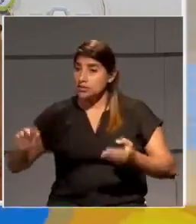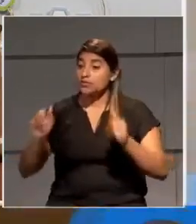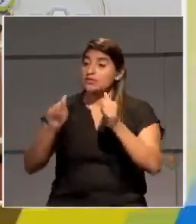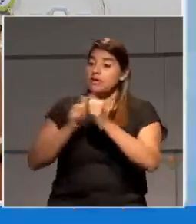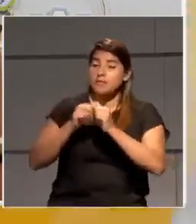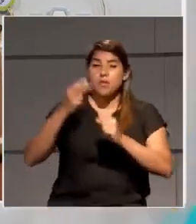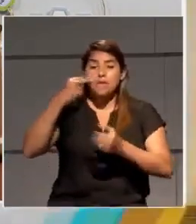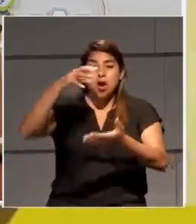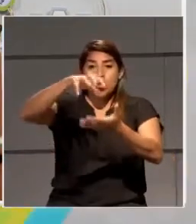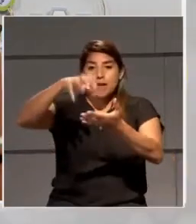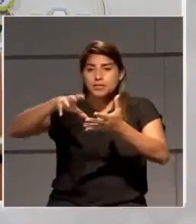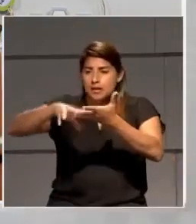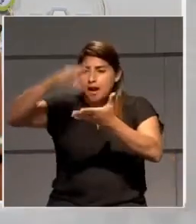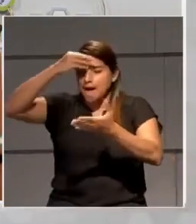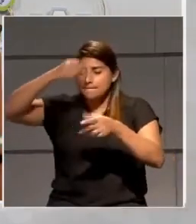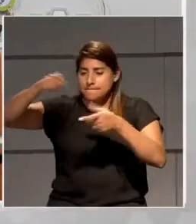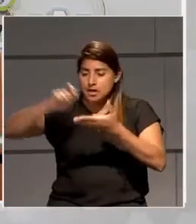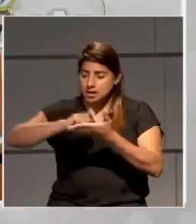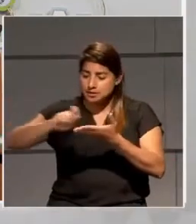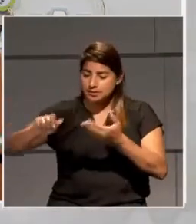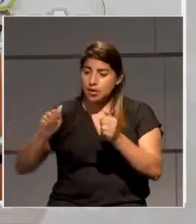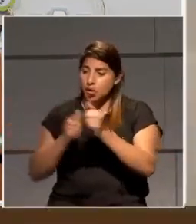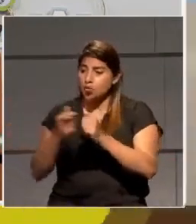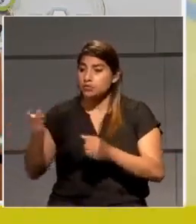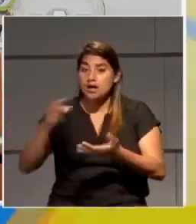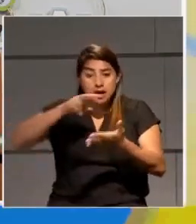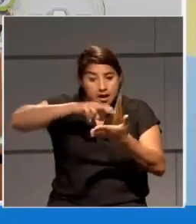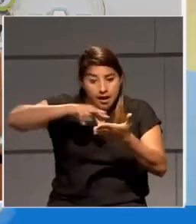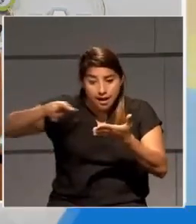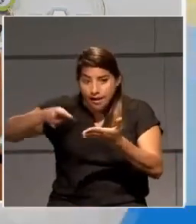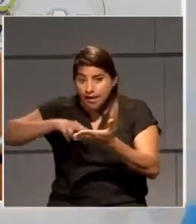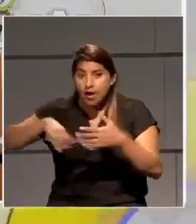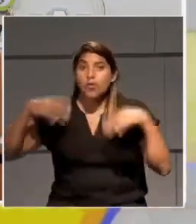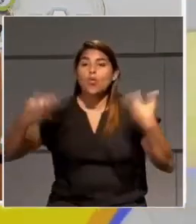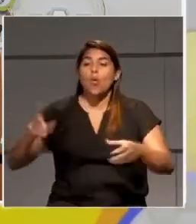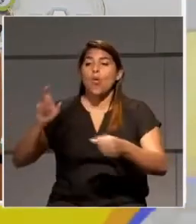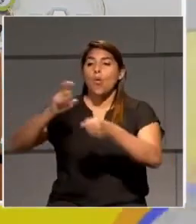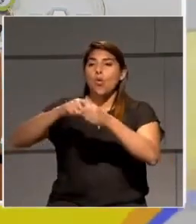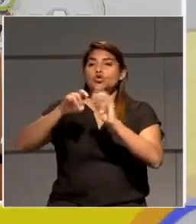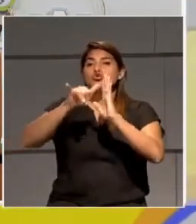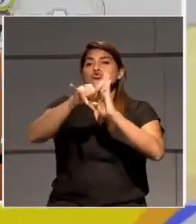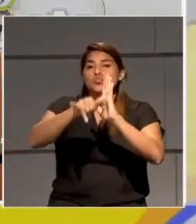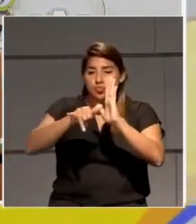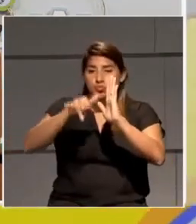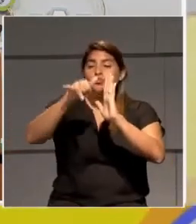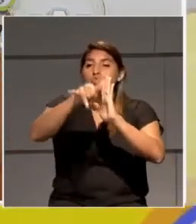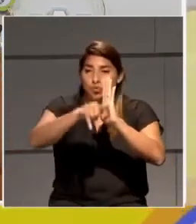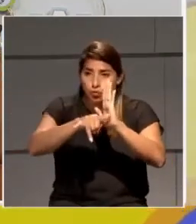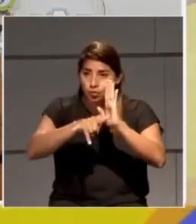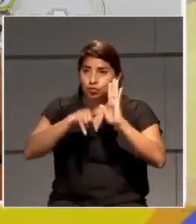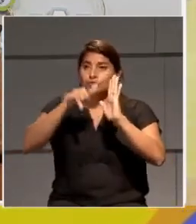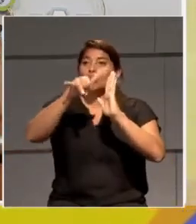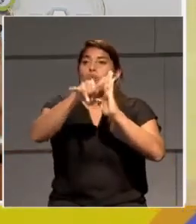puedan ver esos capítulos y aprender a escribir con usted. Sí. Y a leer. Oiga, que se suscriban